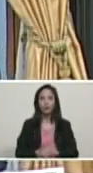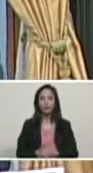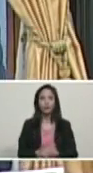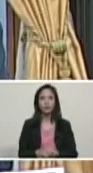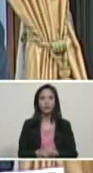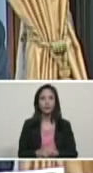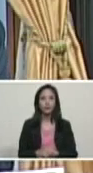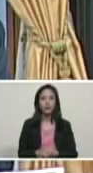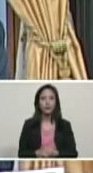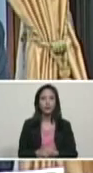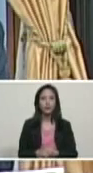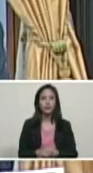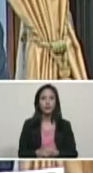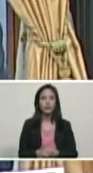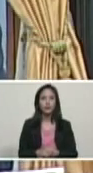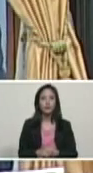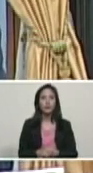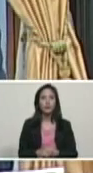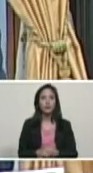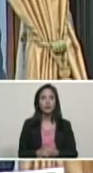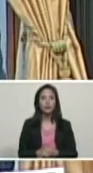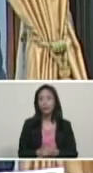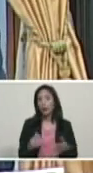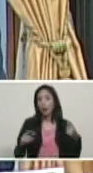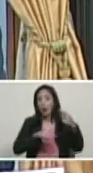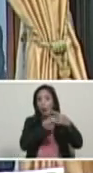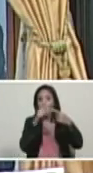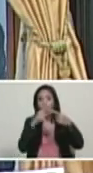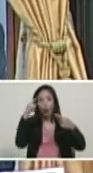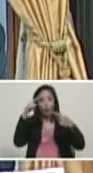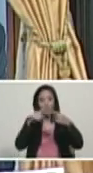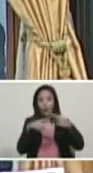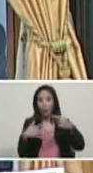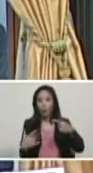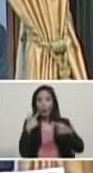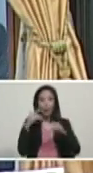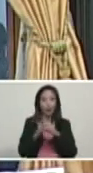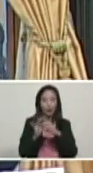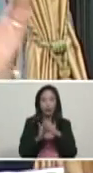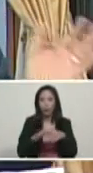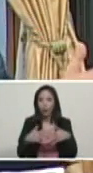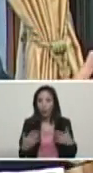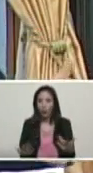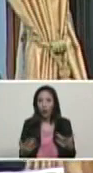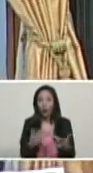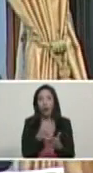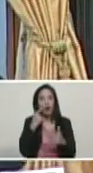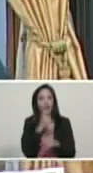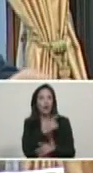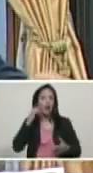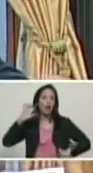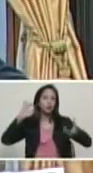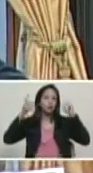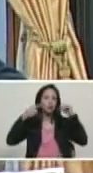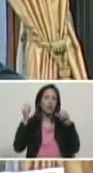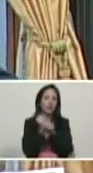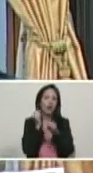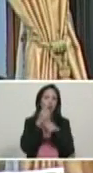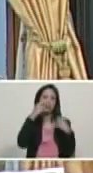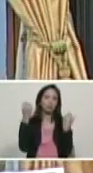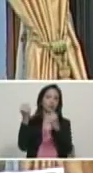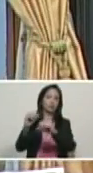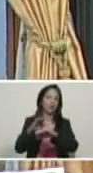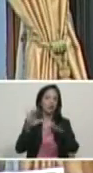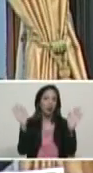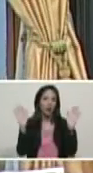Vuelvo e insisto, ¿cuál es el mecanismo? Dejar por la libre a lo loco. Bueno, ya lo han probado, cuando